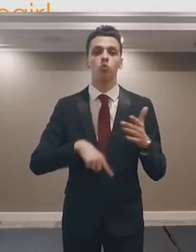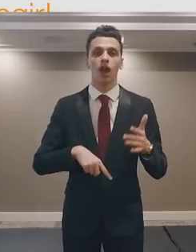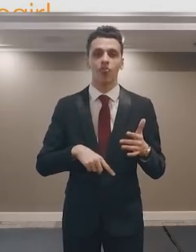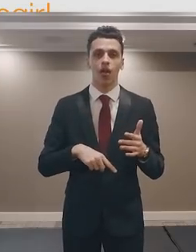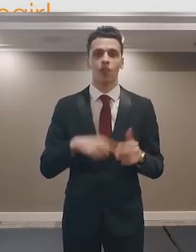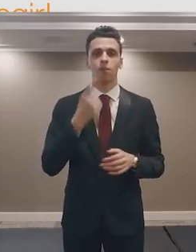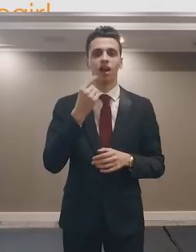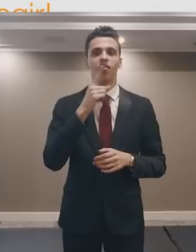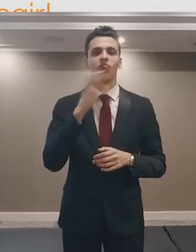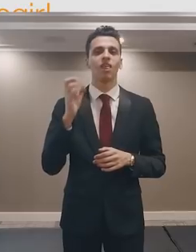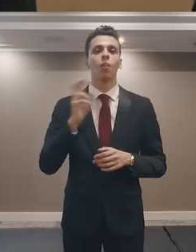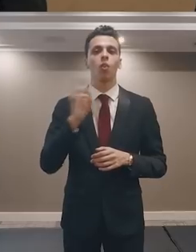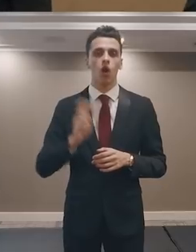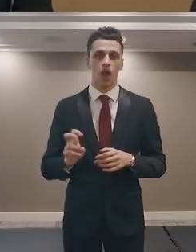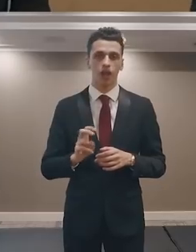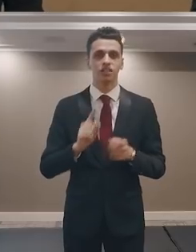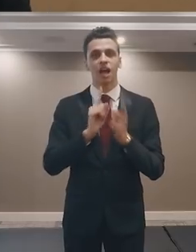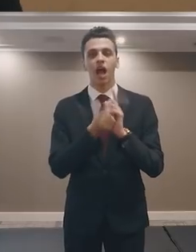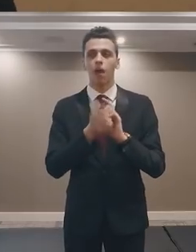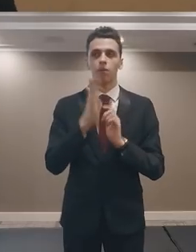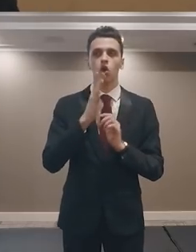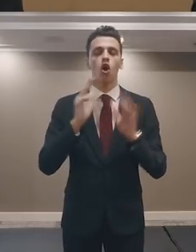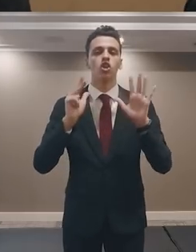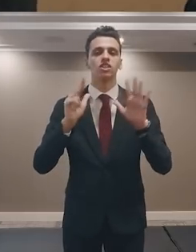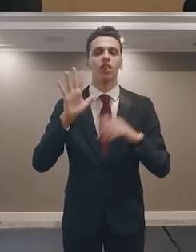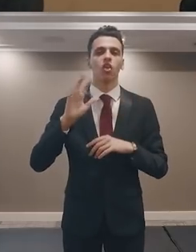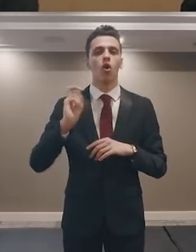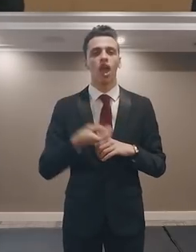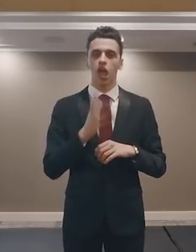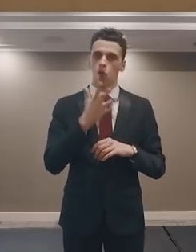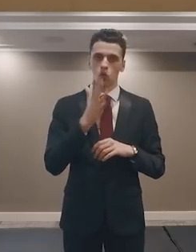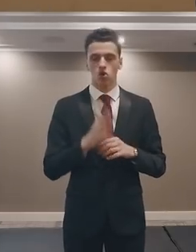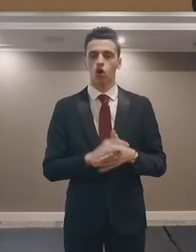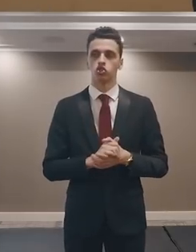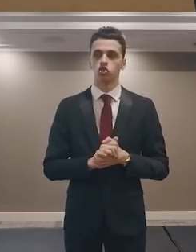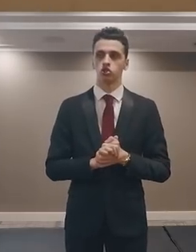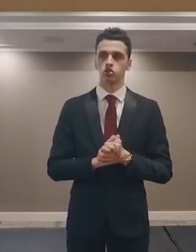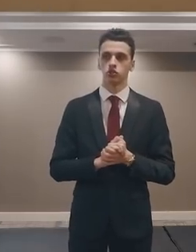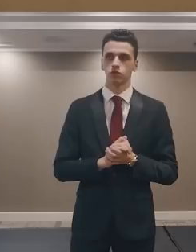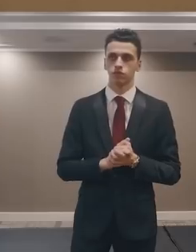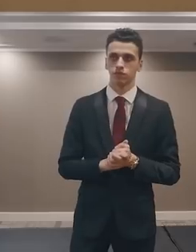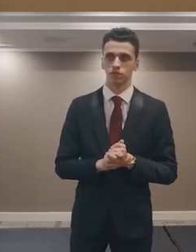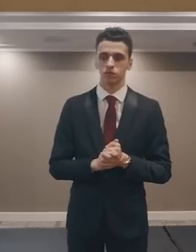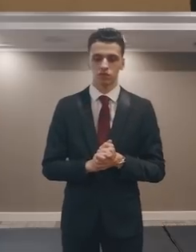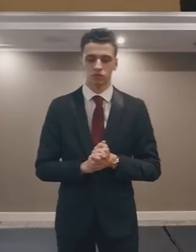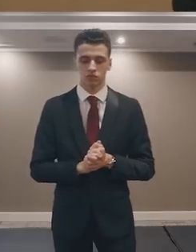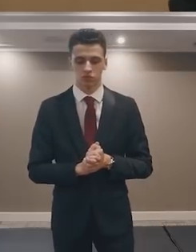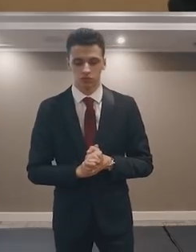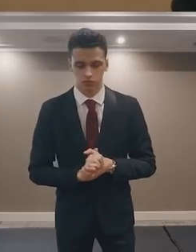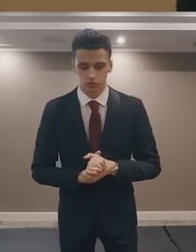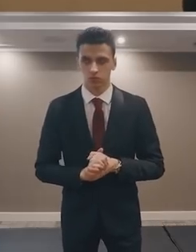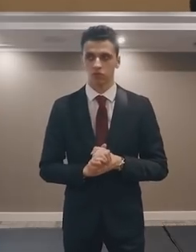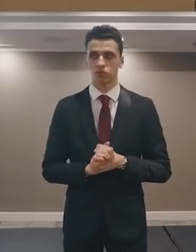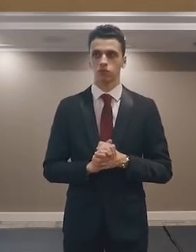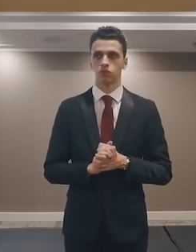recibes 200 clubs dollars cómo te llamas tuvo rubén piensa que es un buen trato si tú me das 100 y otro de